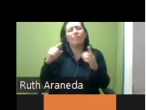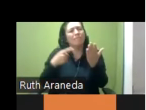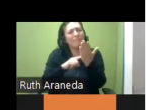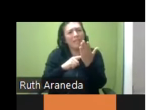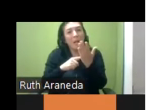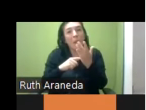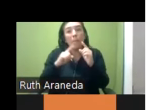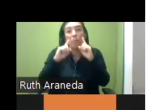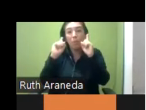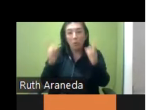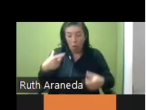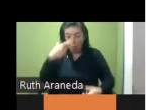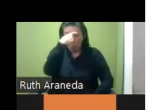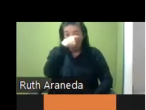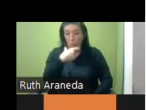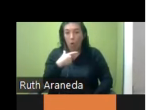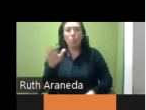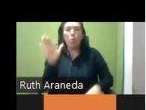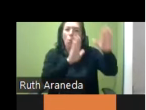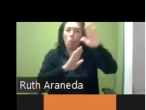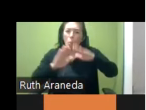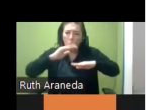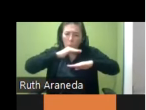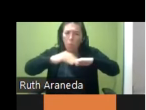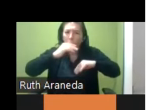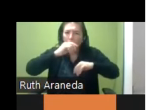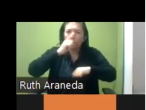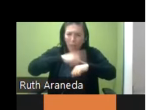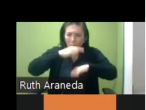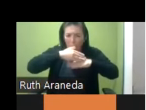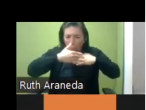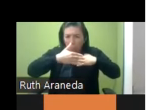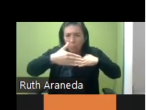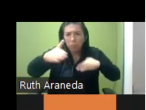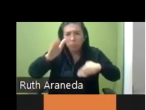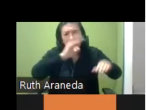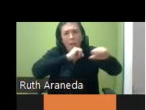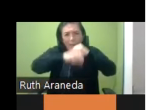conservar cuerpos humanos. Otro ejemplo,